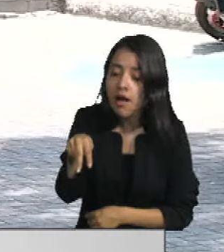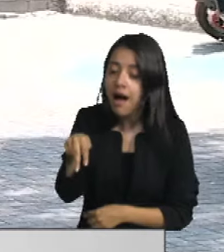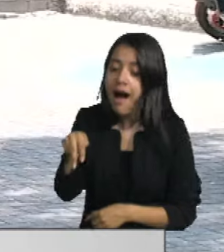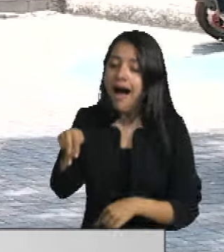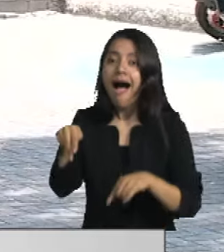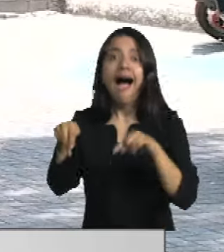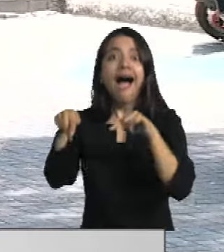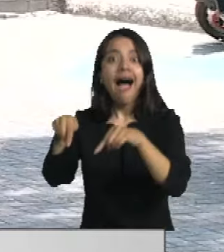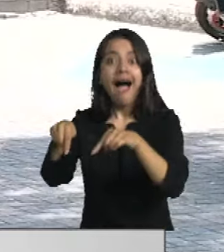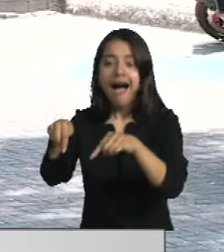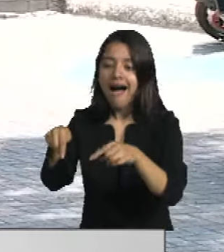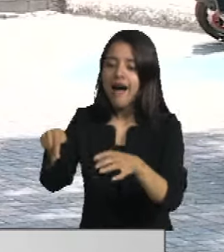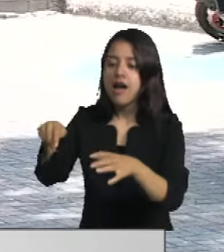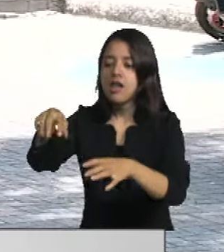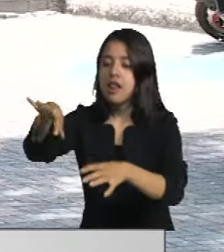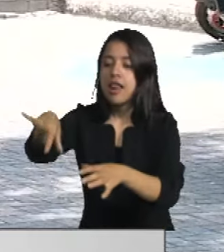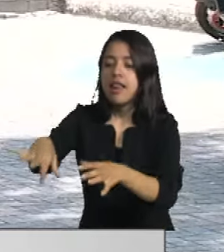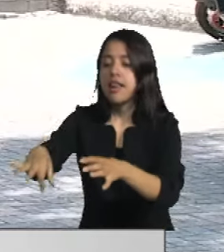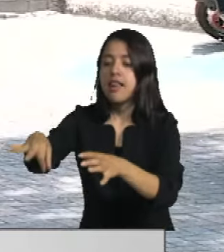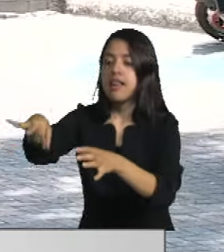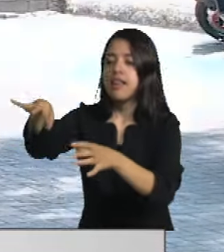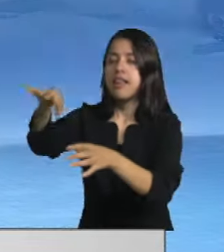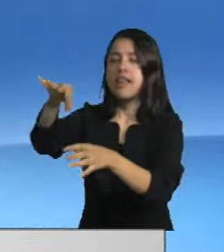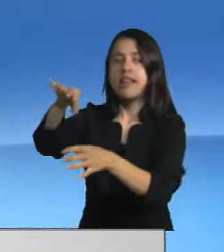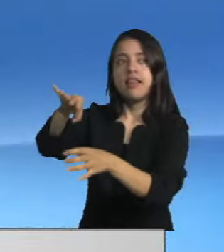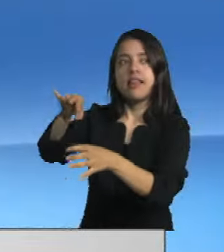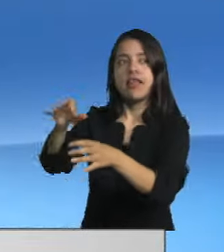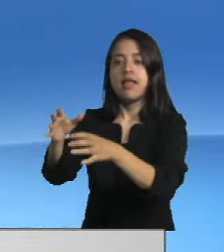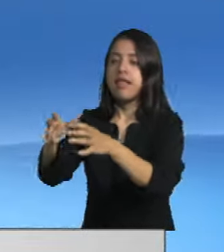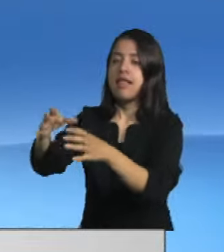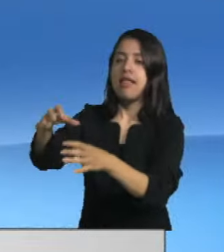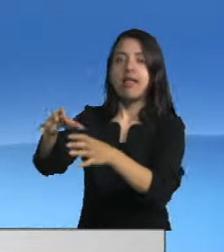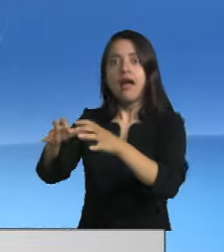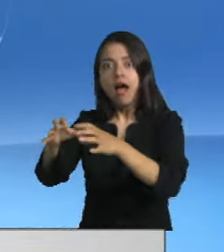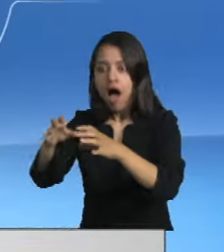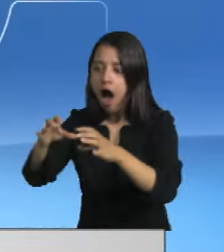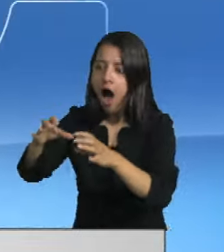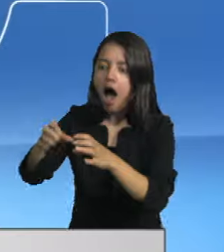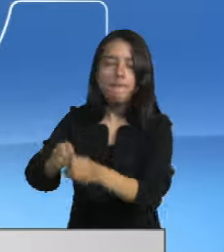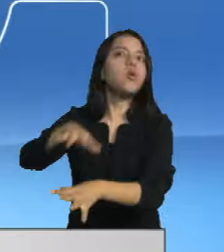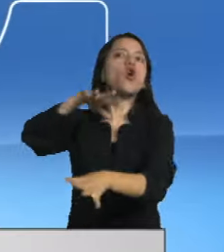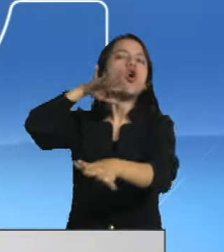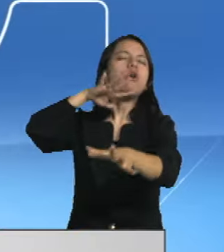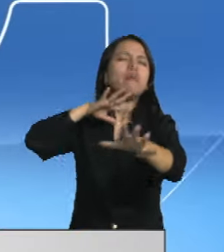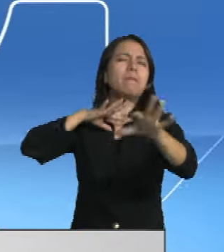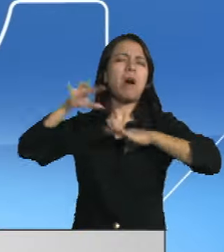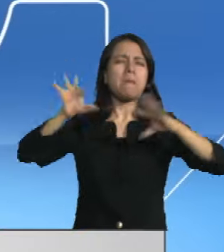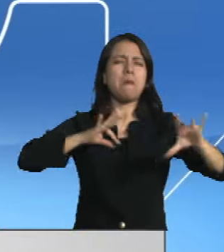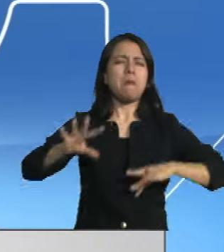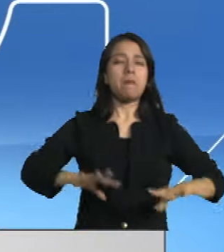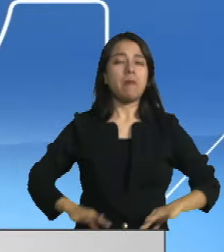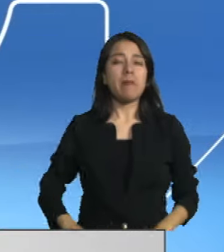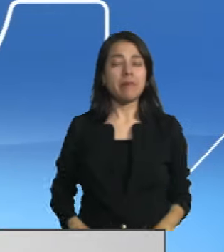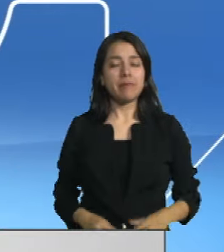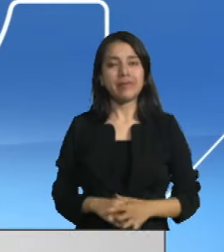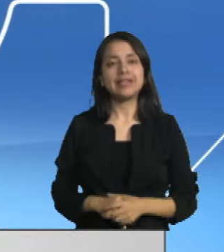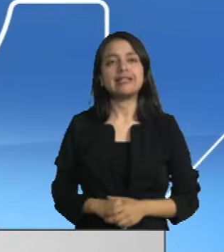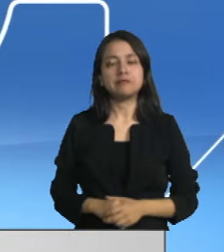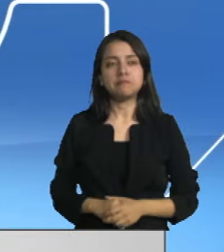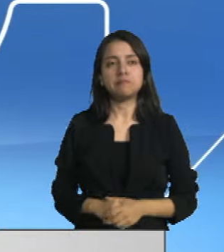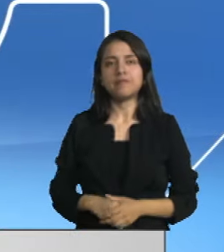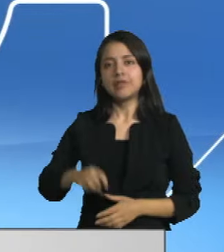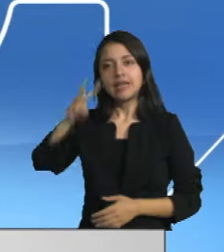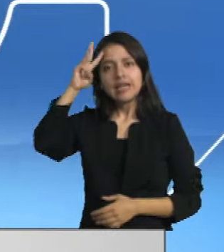la oportuna atención se encuentra fuera de peligro. Atendiendo al llamado de la comunidad, la Armada de Colombia y el Ejército